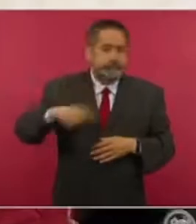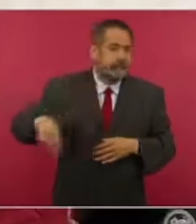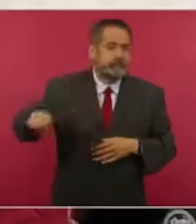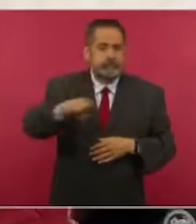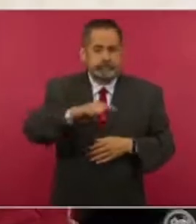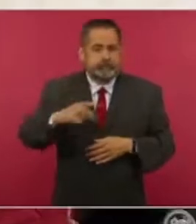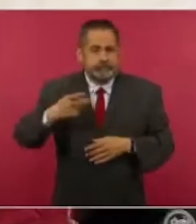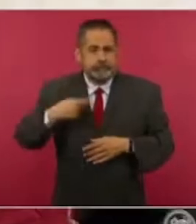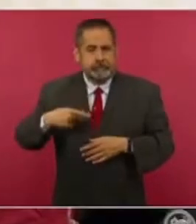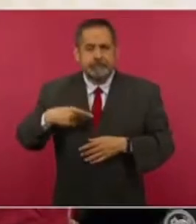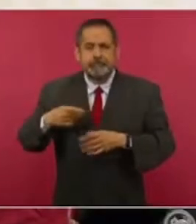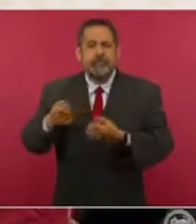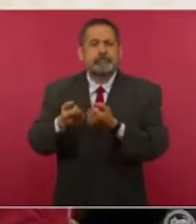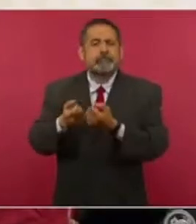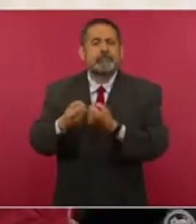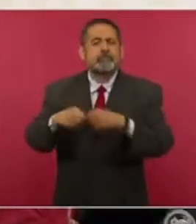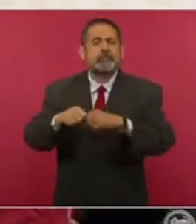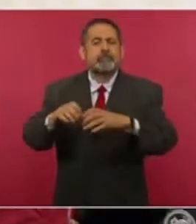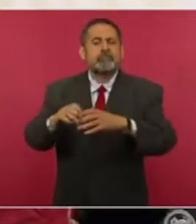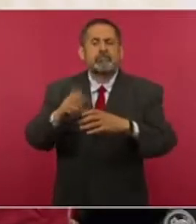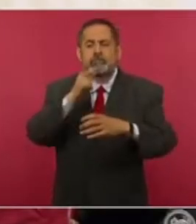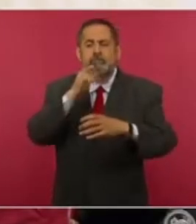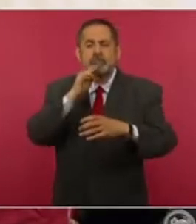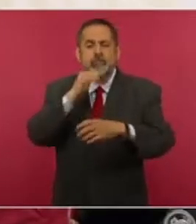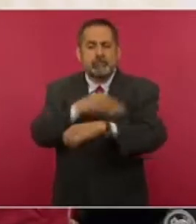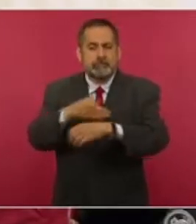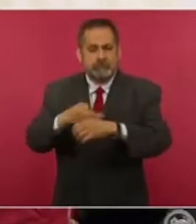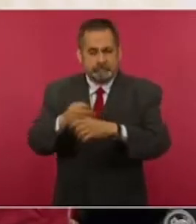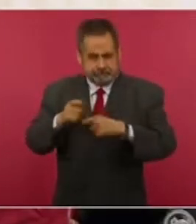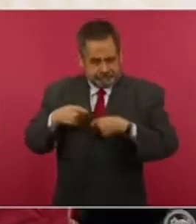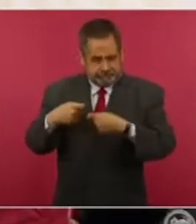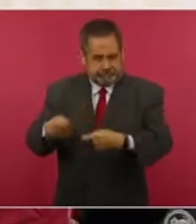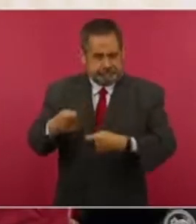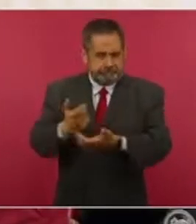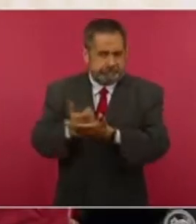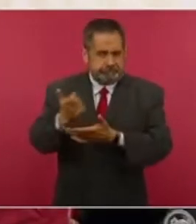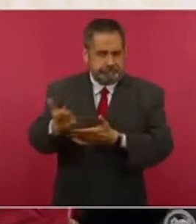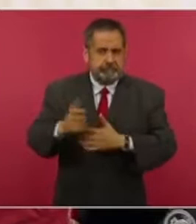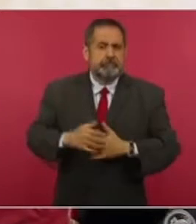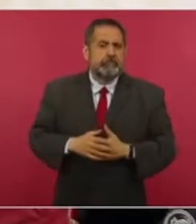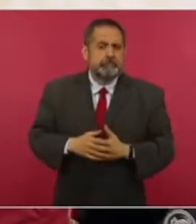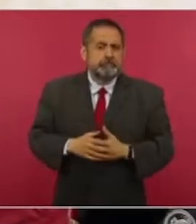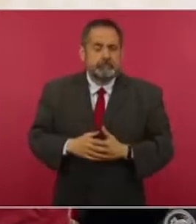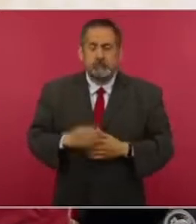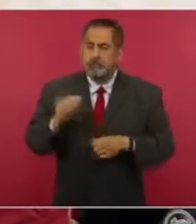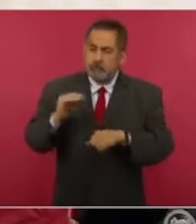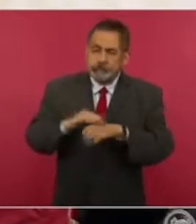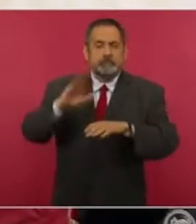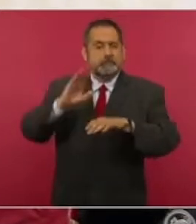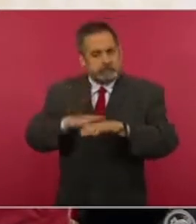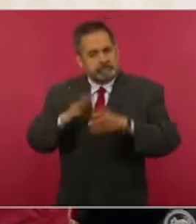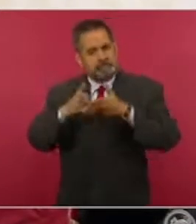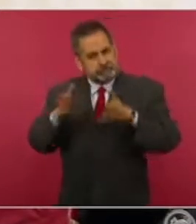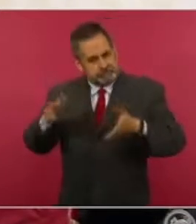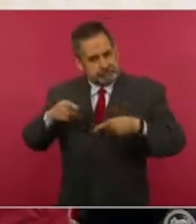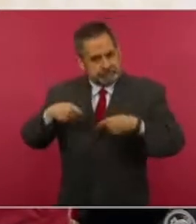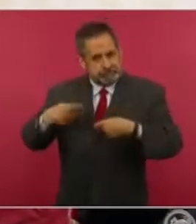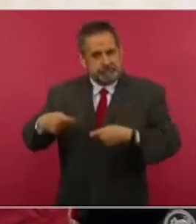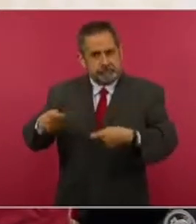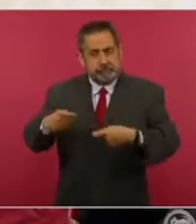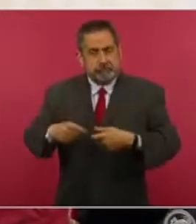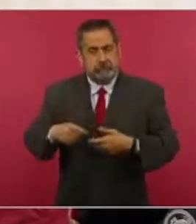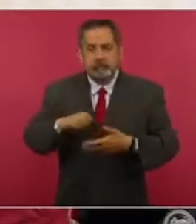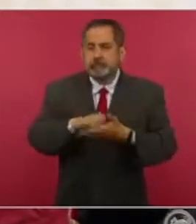sociedades de padres, de madres, de familia. Ahora se va a ampliar, porque lo